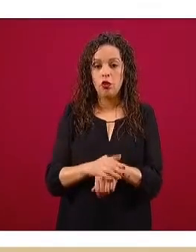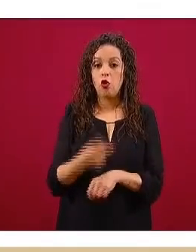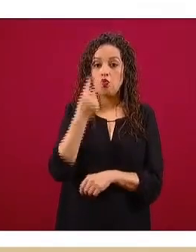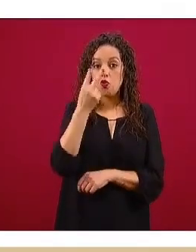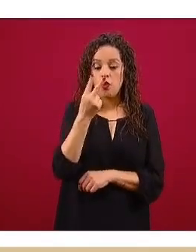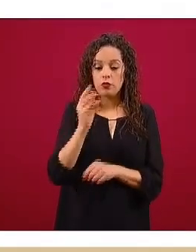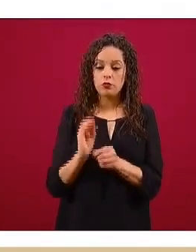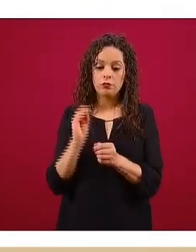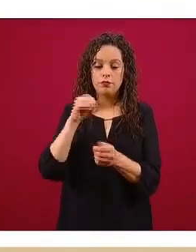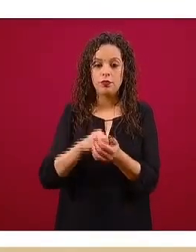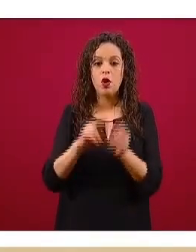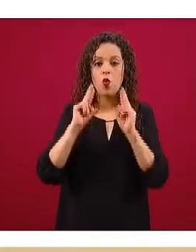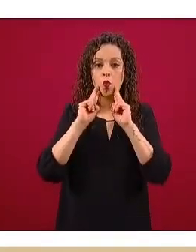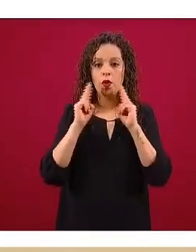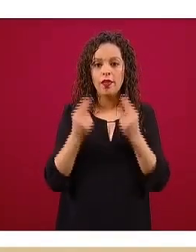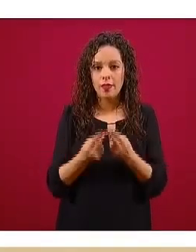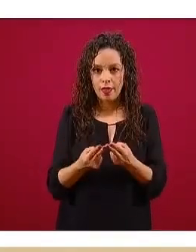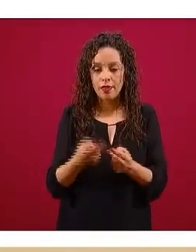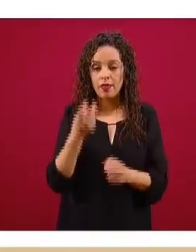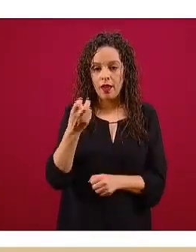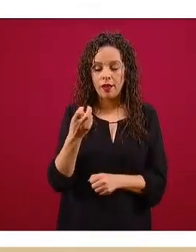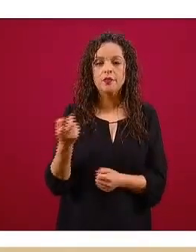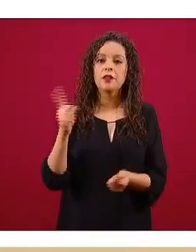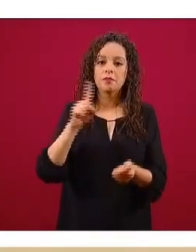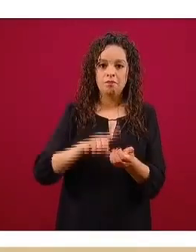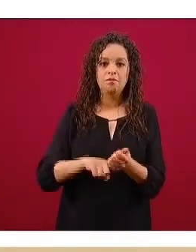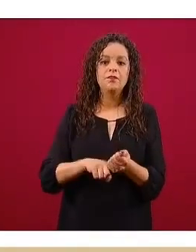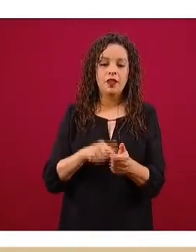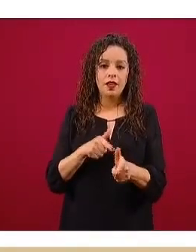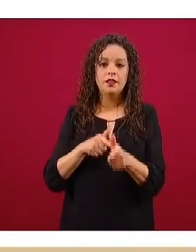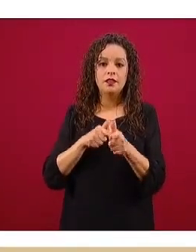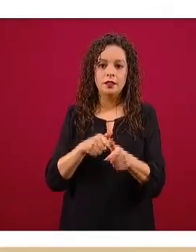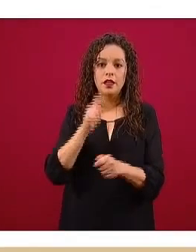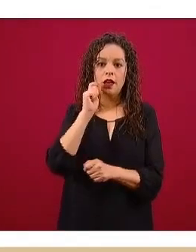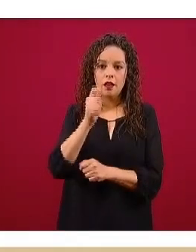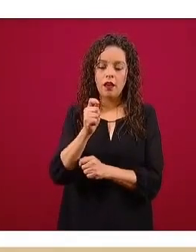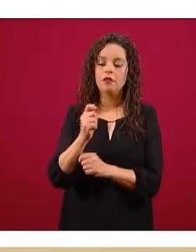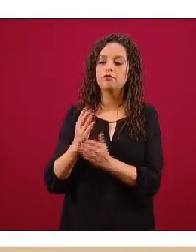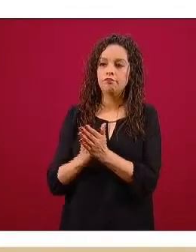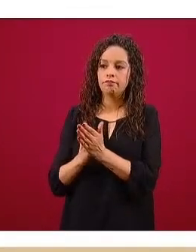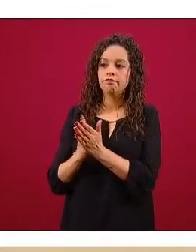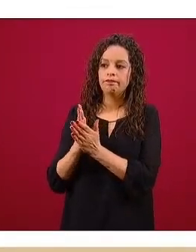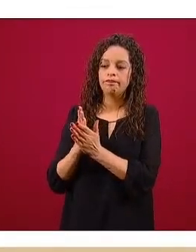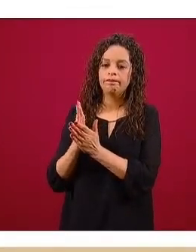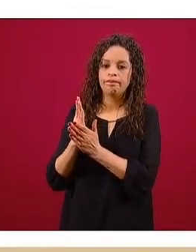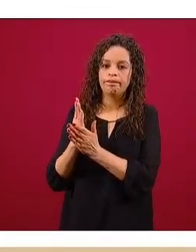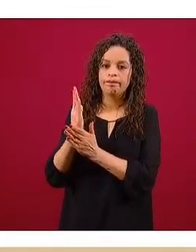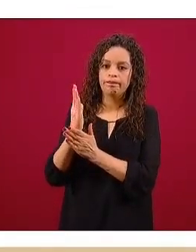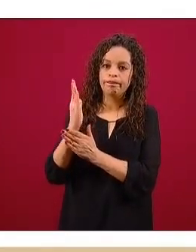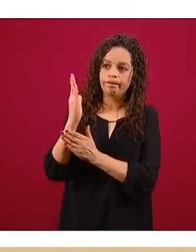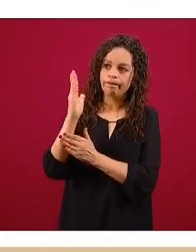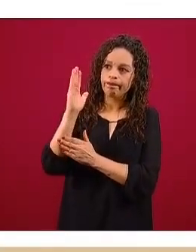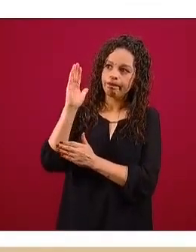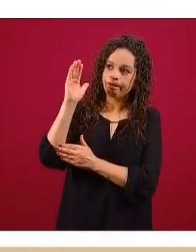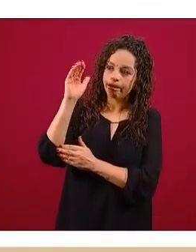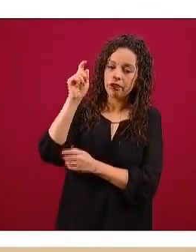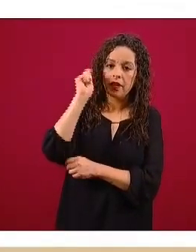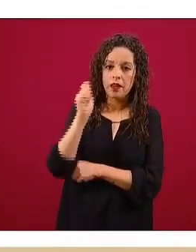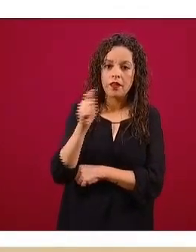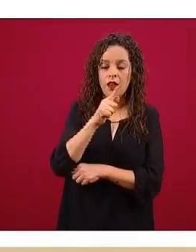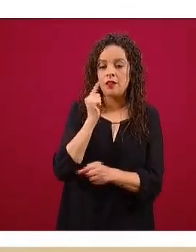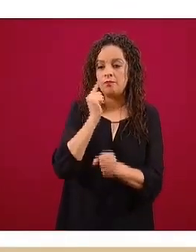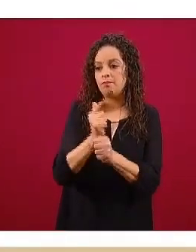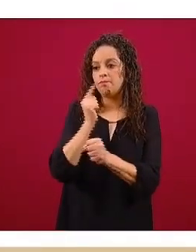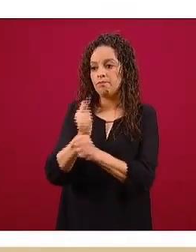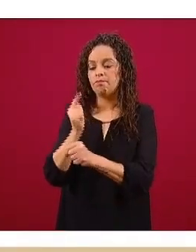2 unidades más, lo que sigue entonces manteniendo nuestra tendencia ascendentes en la identificación y puesta en